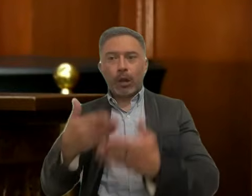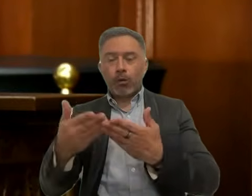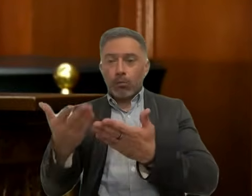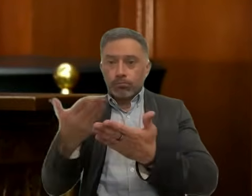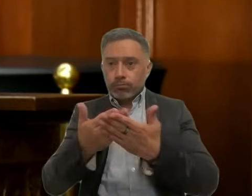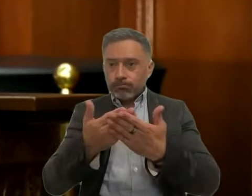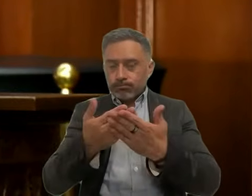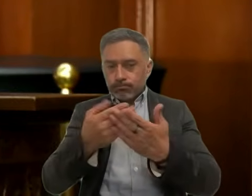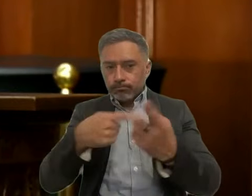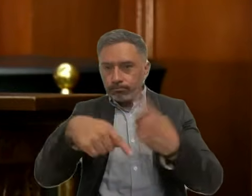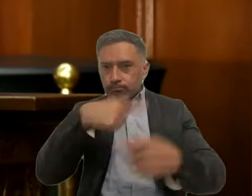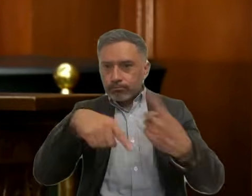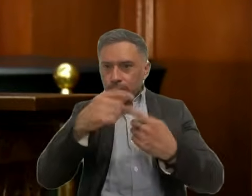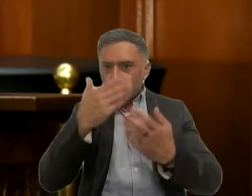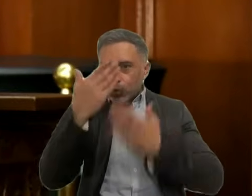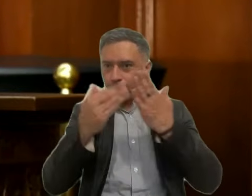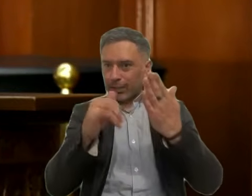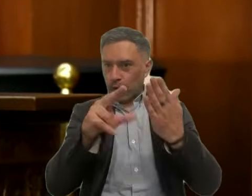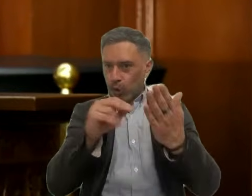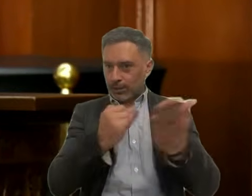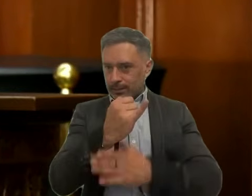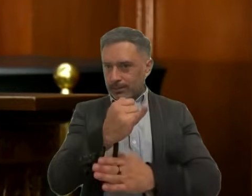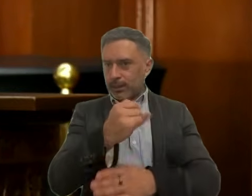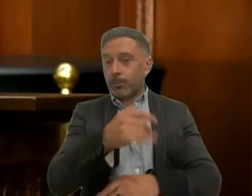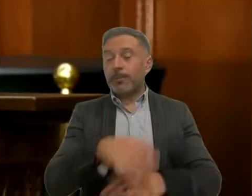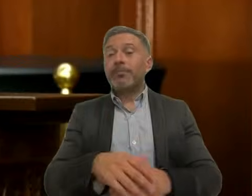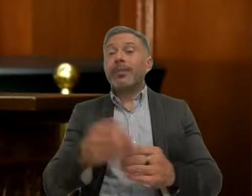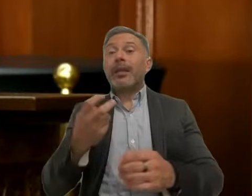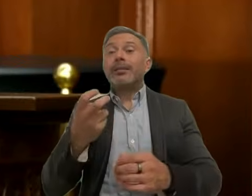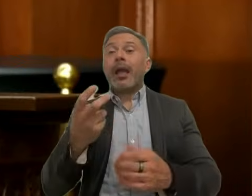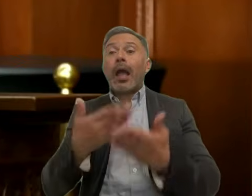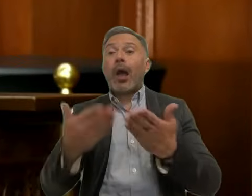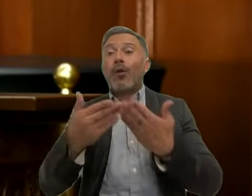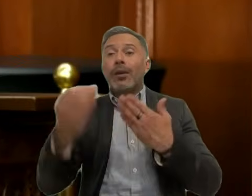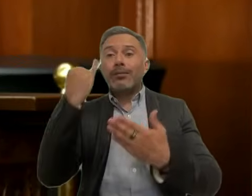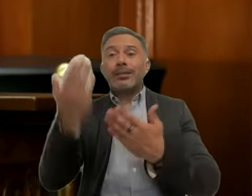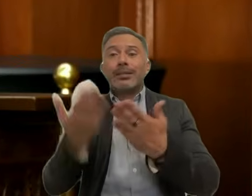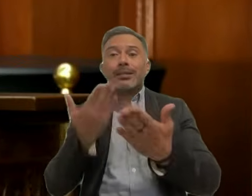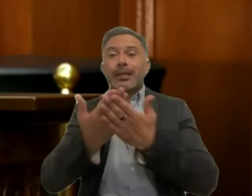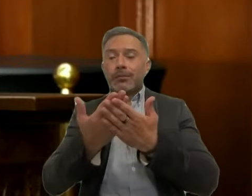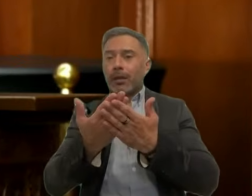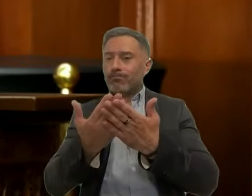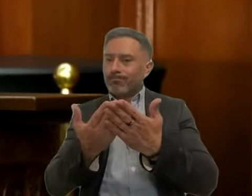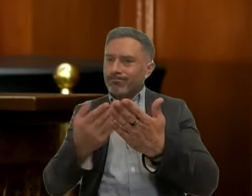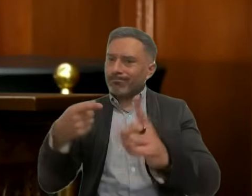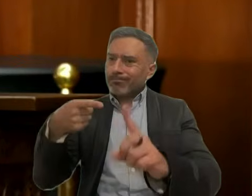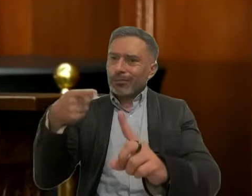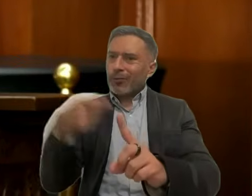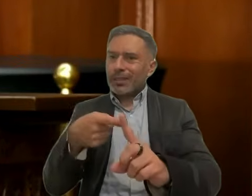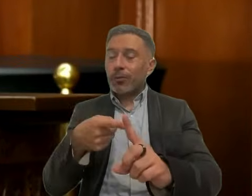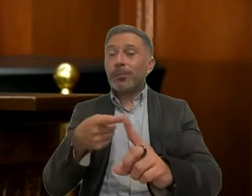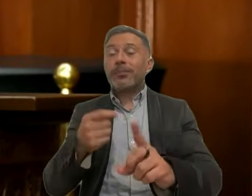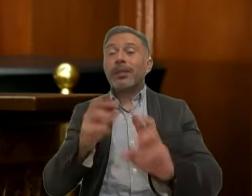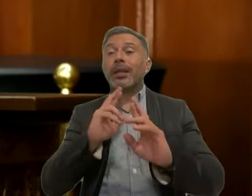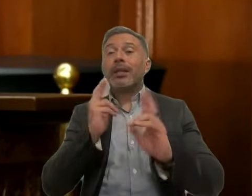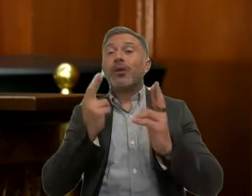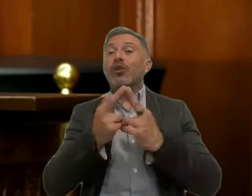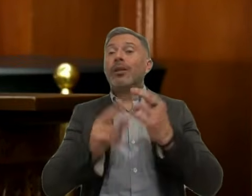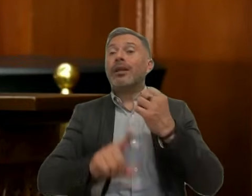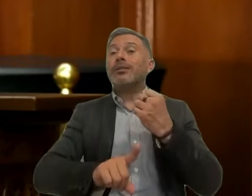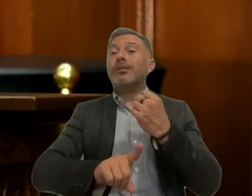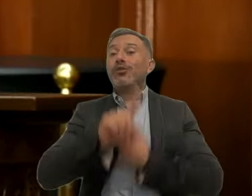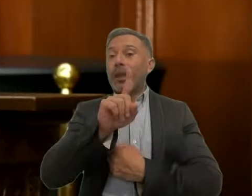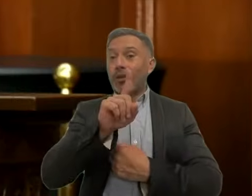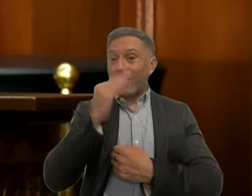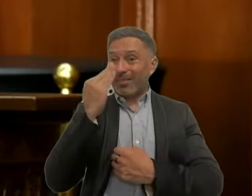dictaminación. Por lo tanto, a través de la presente iniciativa, proponemos que el periodo extraordinario